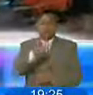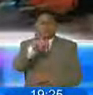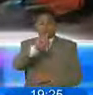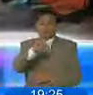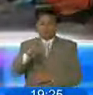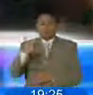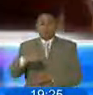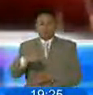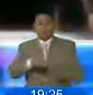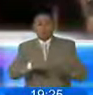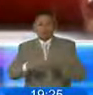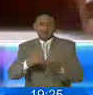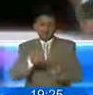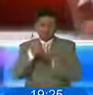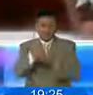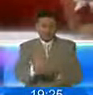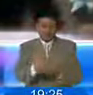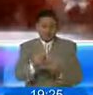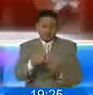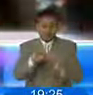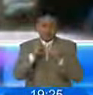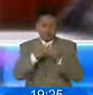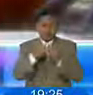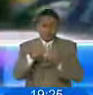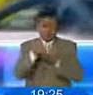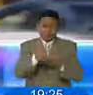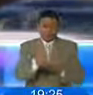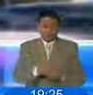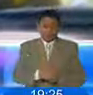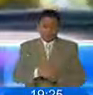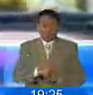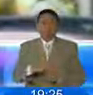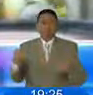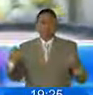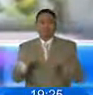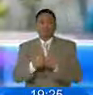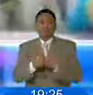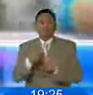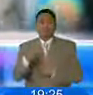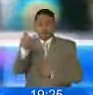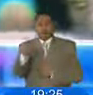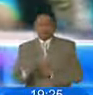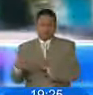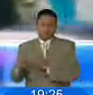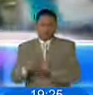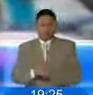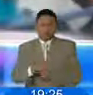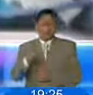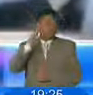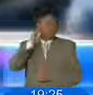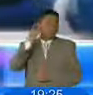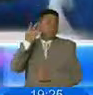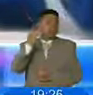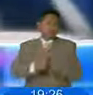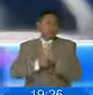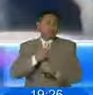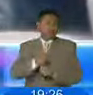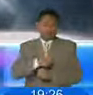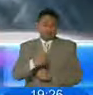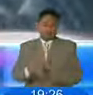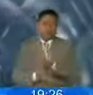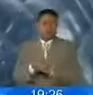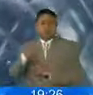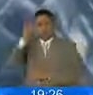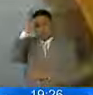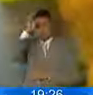que coordinó la atención entre los organismos de respuesta, de este accidente hubo una víctima mortal, una niña de 5 años que fue trasladada